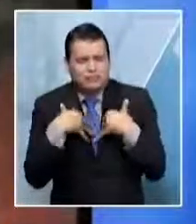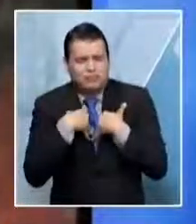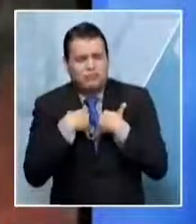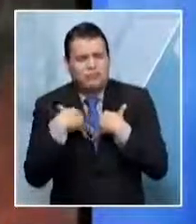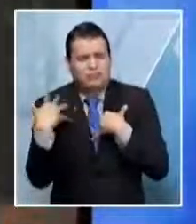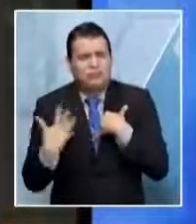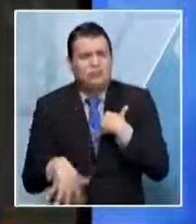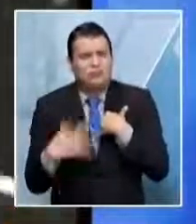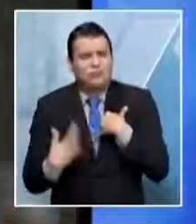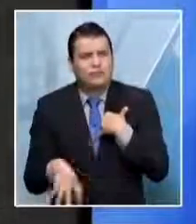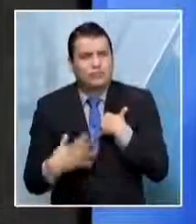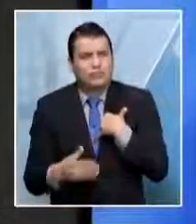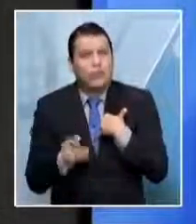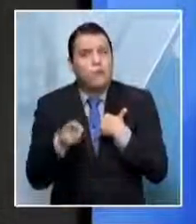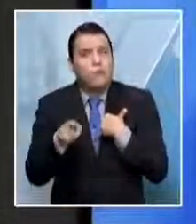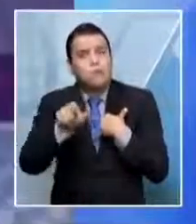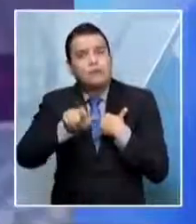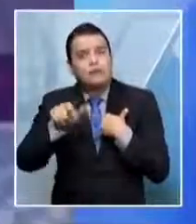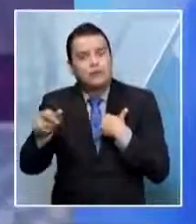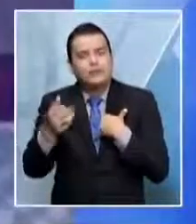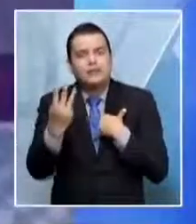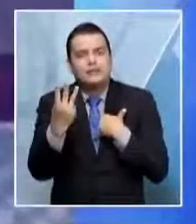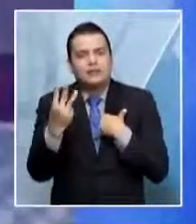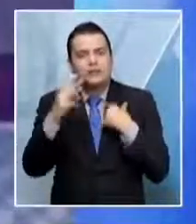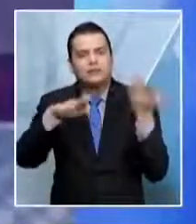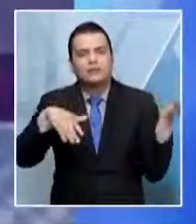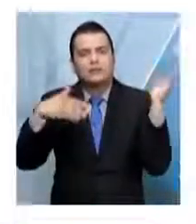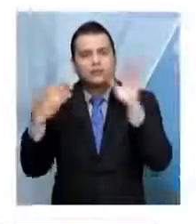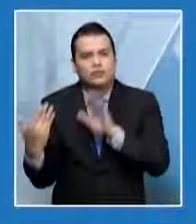del secuestro, en el que murieron tres personas.